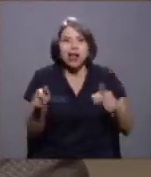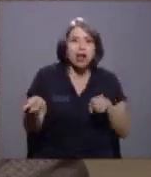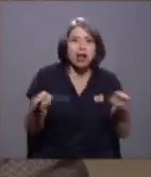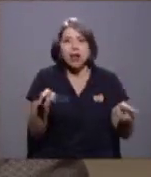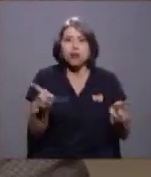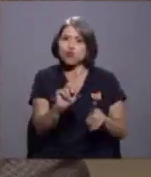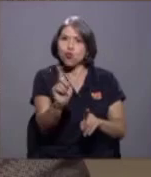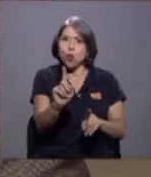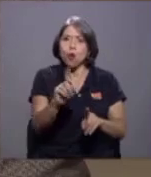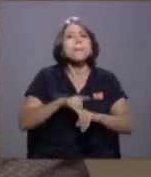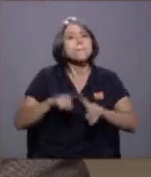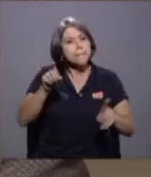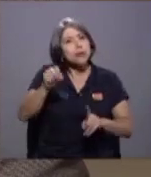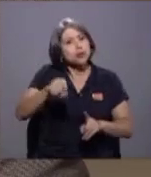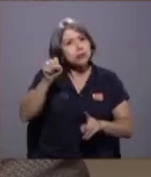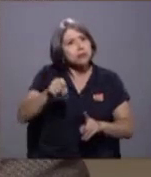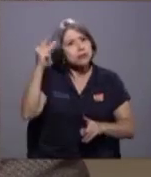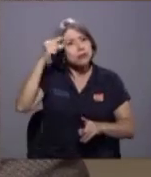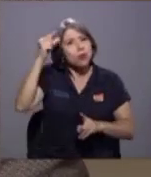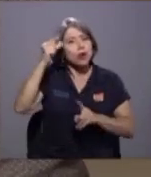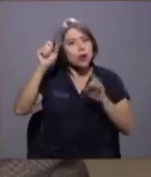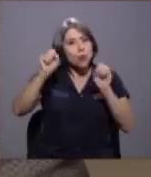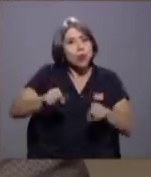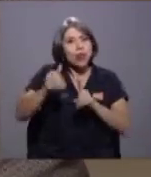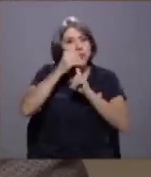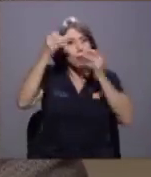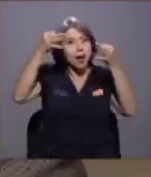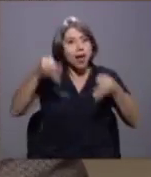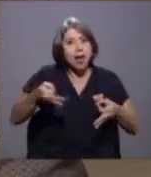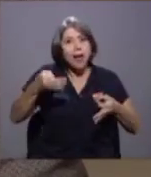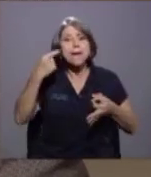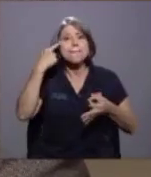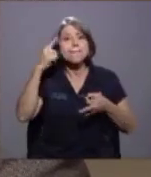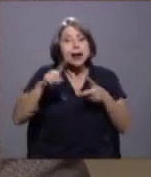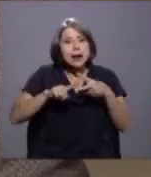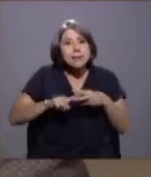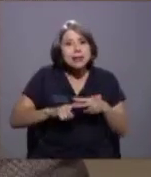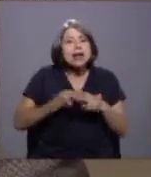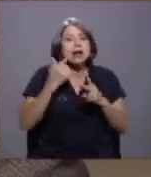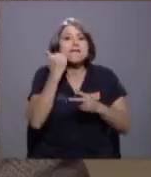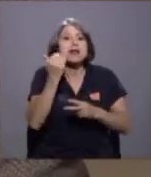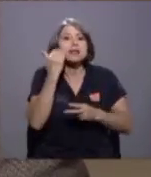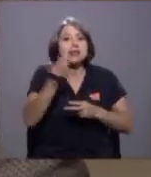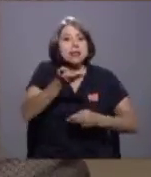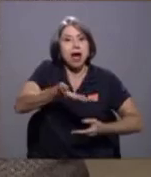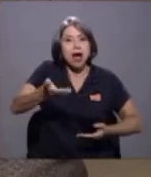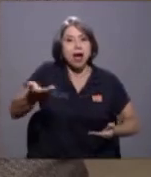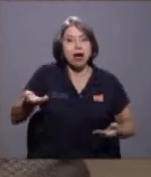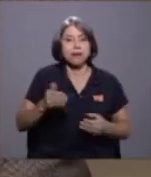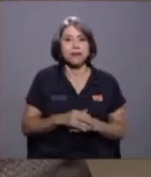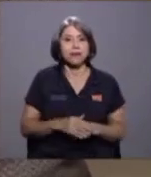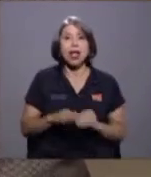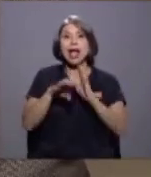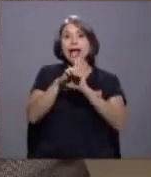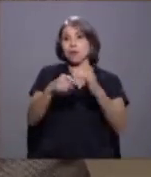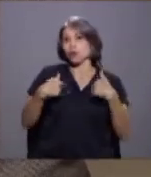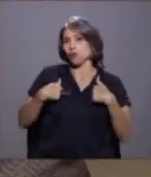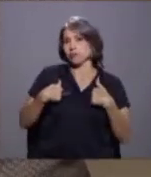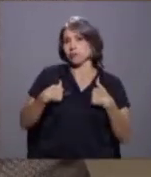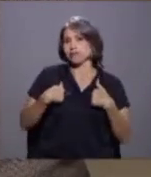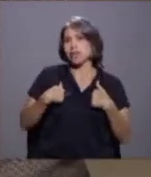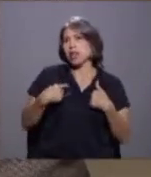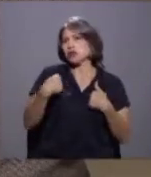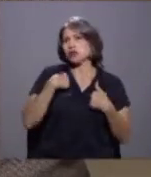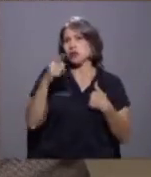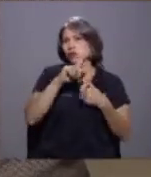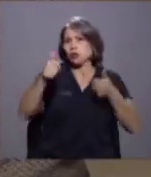sí hay medidas que puede tomar el gobierno para empezar a facilitar las cosas. Yo, por ejemplo, a mí no me parece